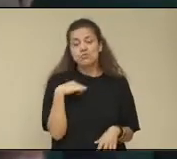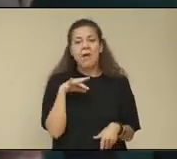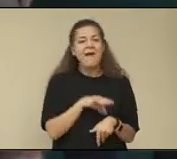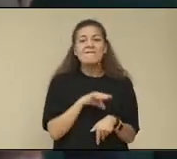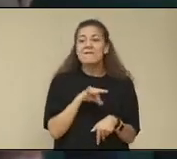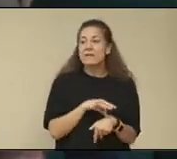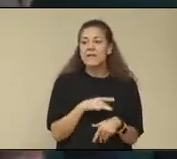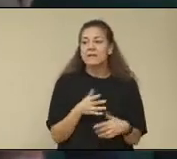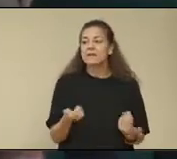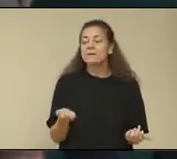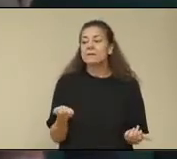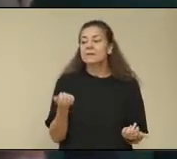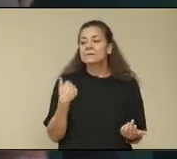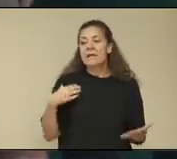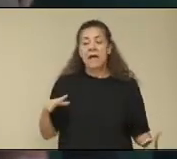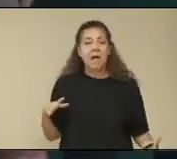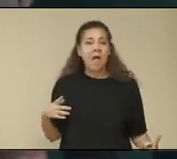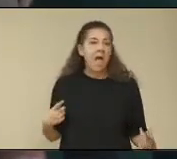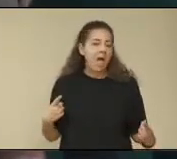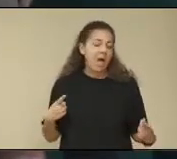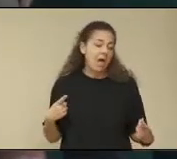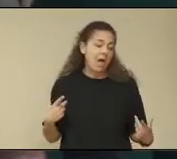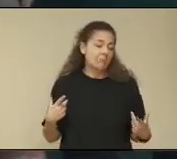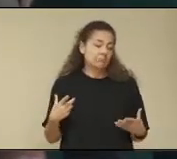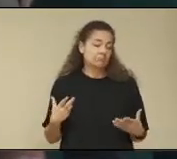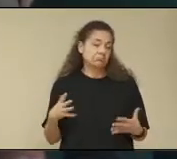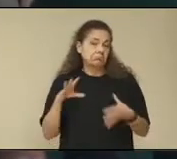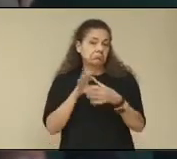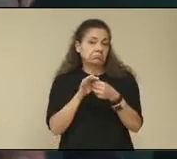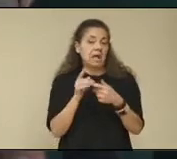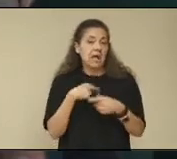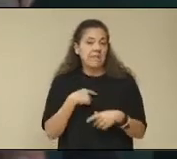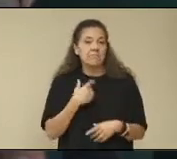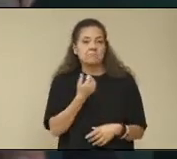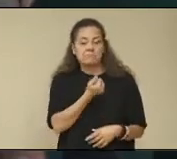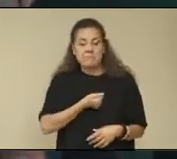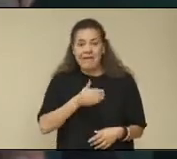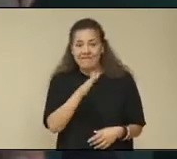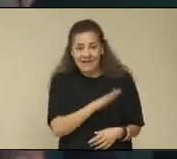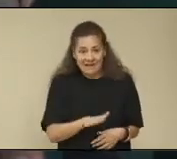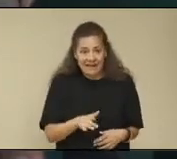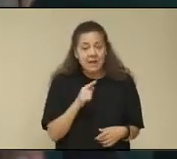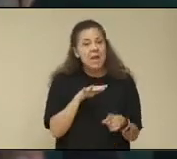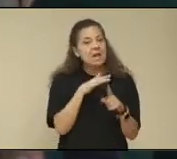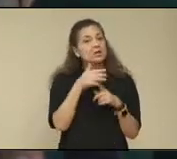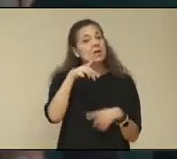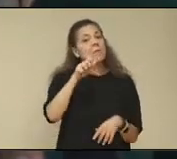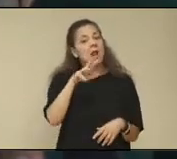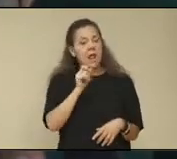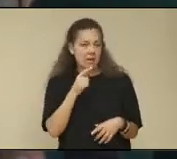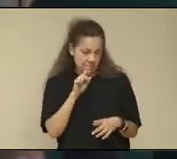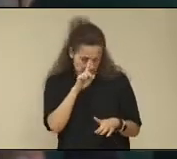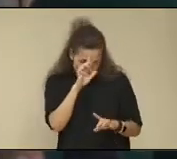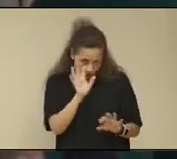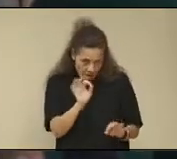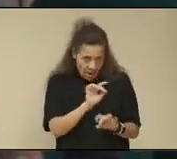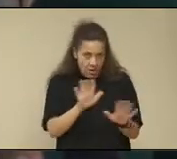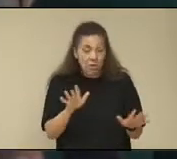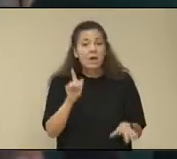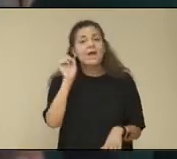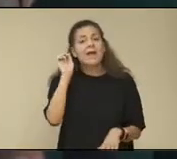enfermedad asociada muchas veces a desnutrición infantil, etcétera. En el caso de la malaria es evidente, y también